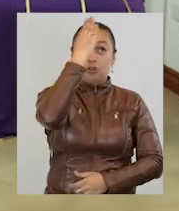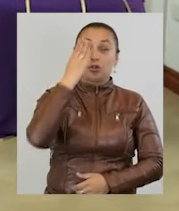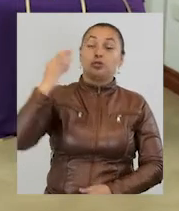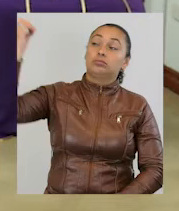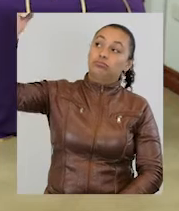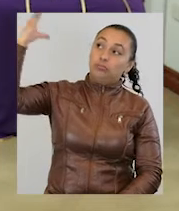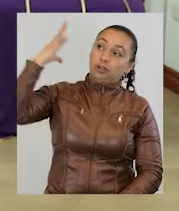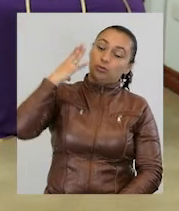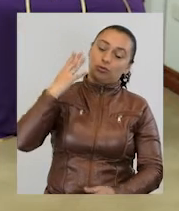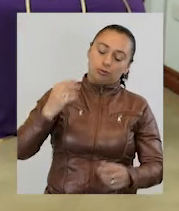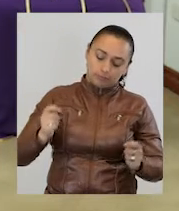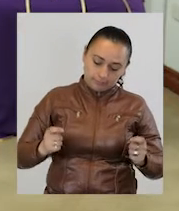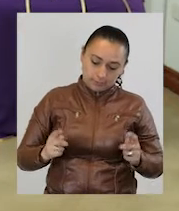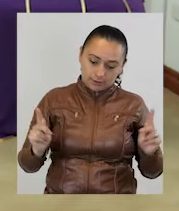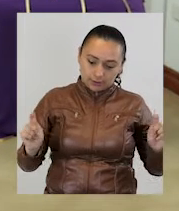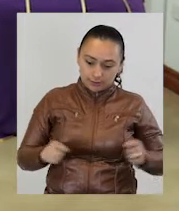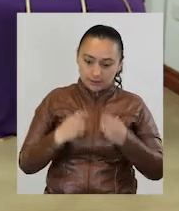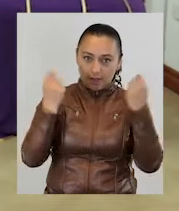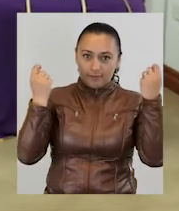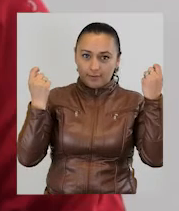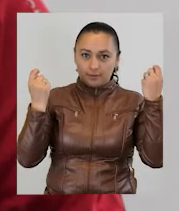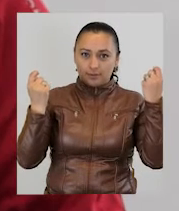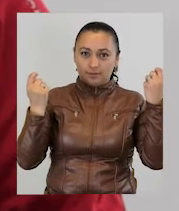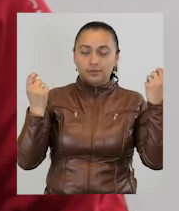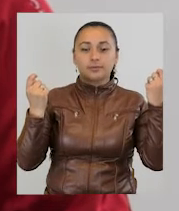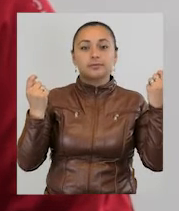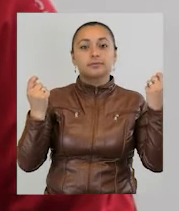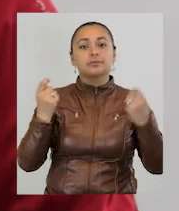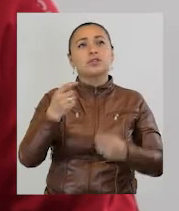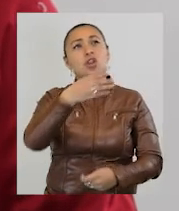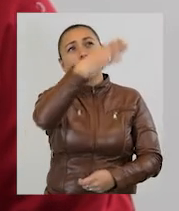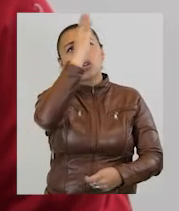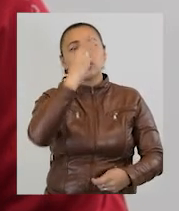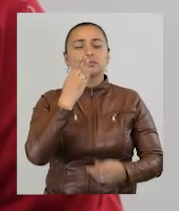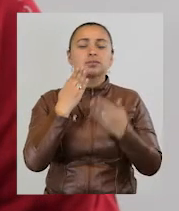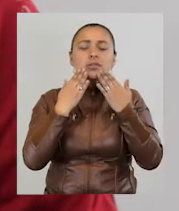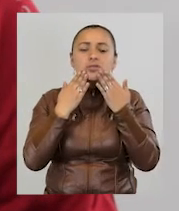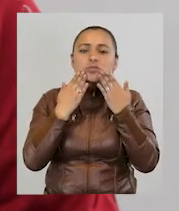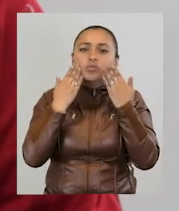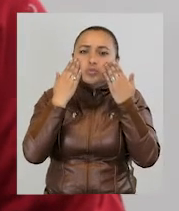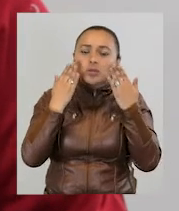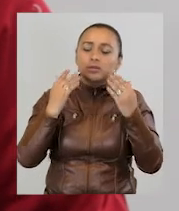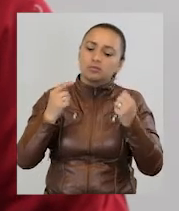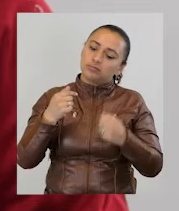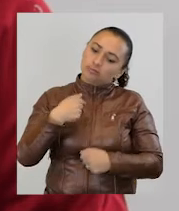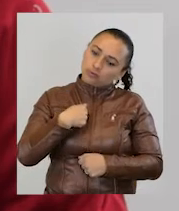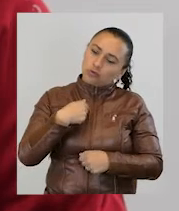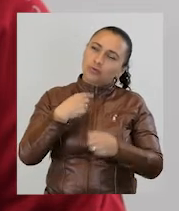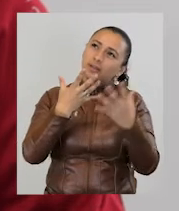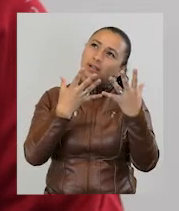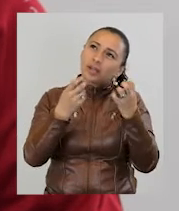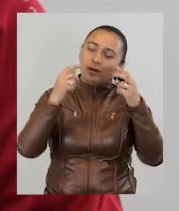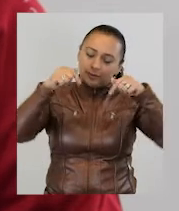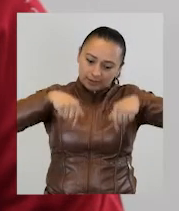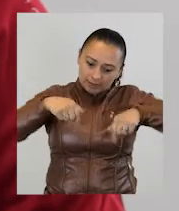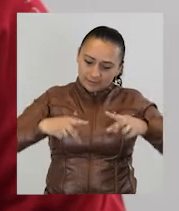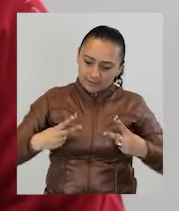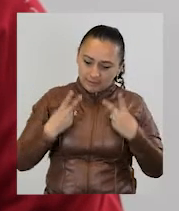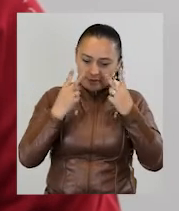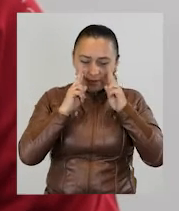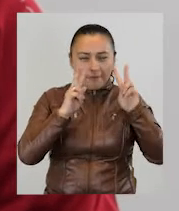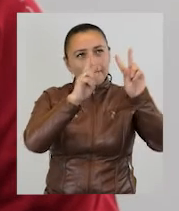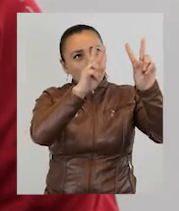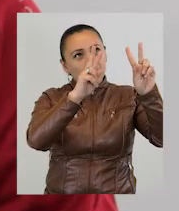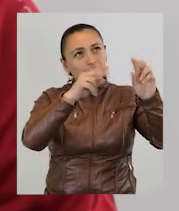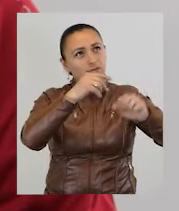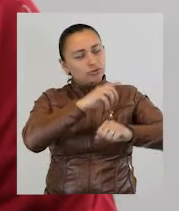El Señor es mi luz y mi salvación. La bondad del Señor espero ver en esta misma vida. Ármate de